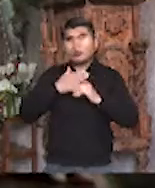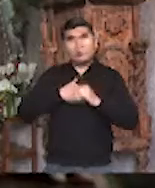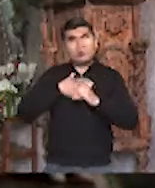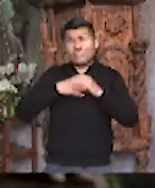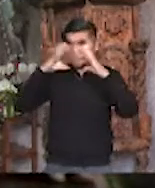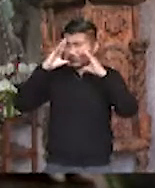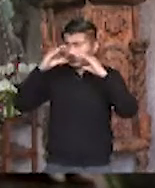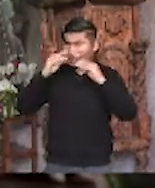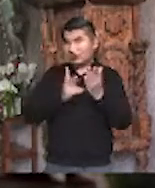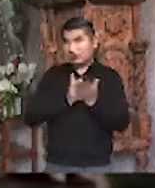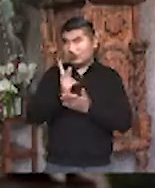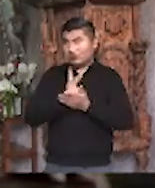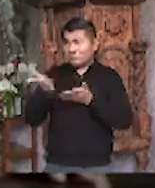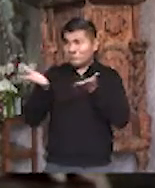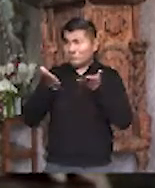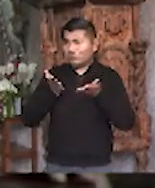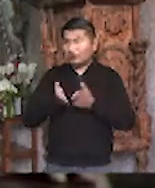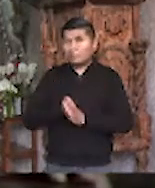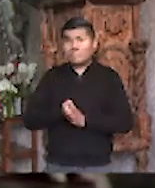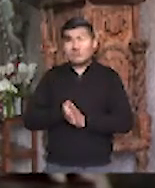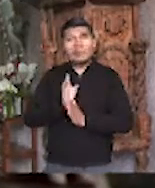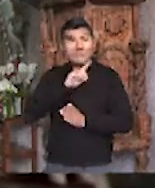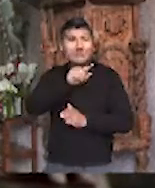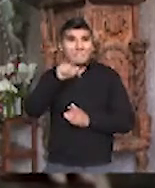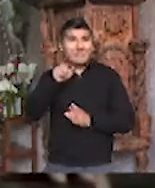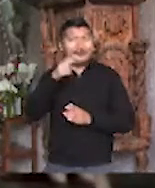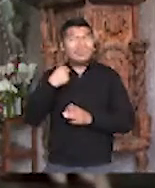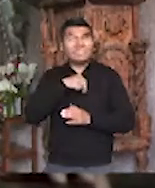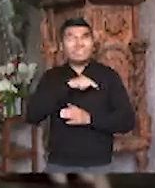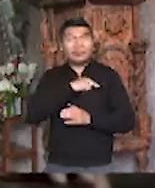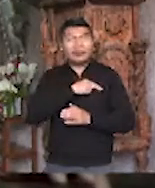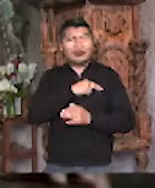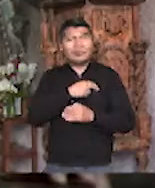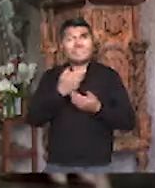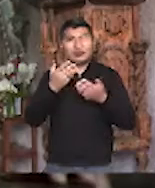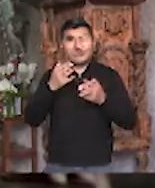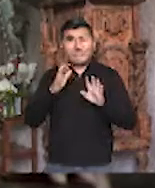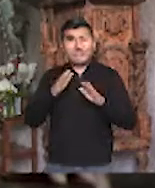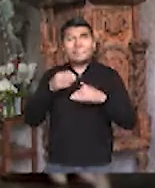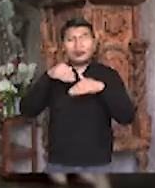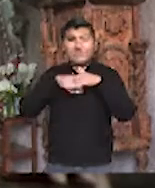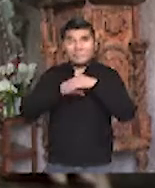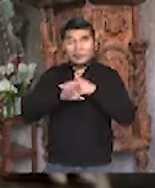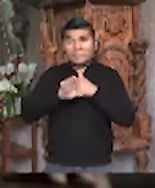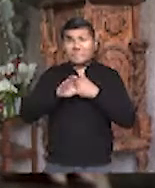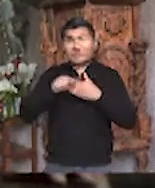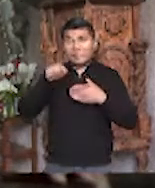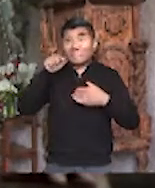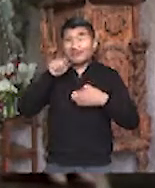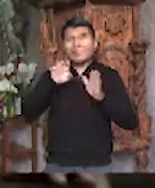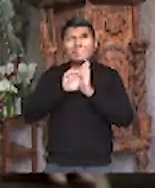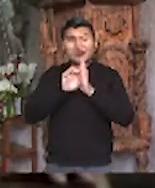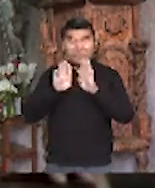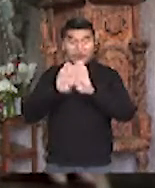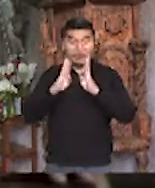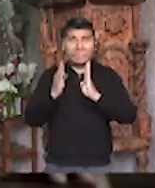verdad si ustedes y yo hemos atravesado el umbral de esta basílica en esta puerta